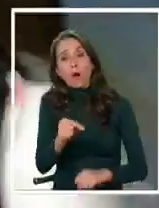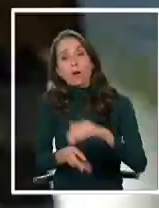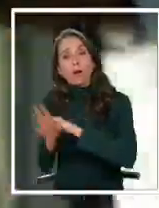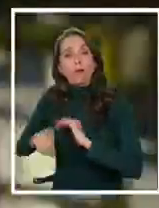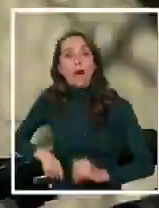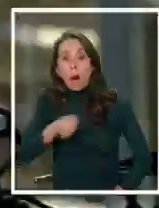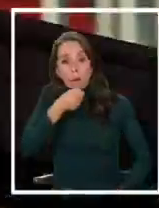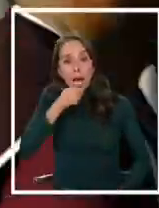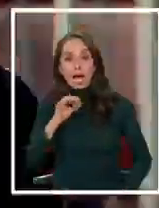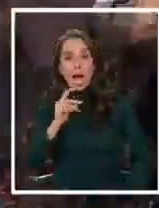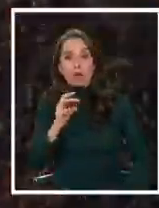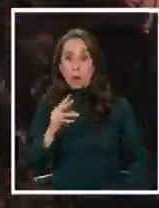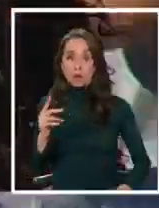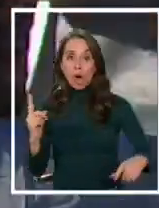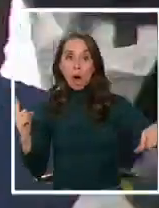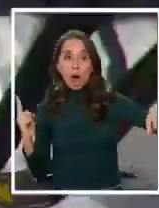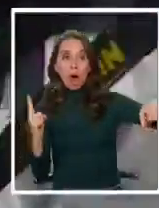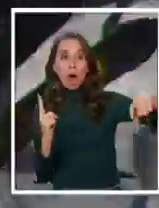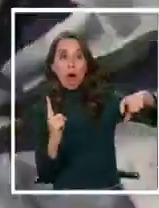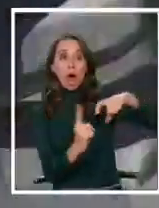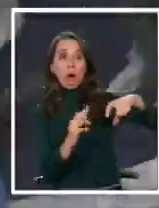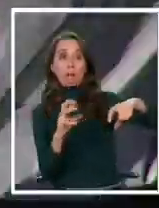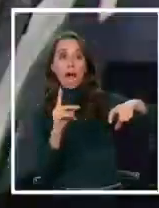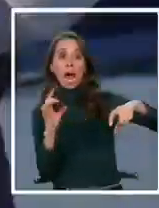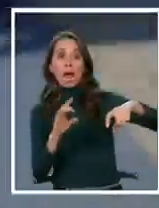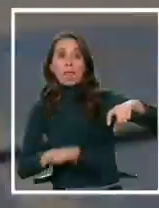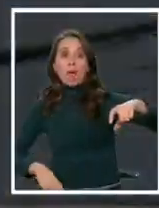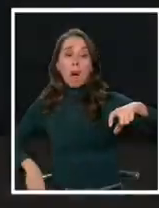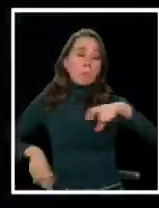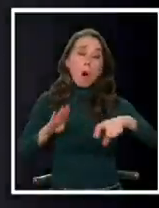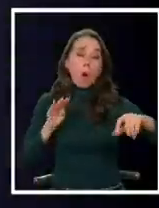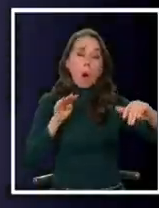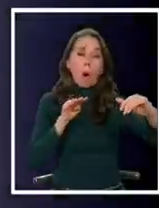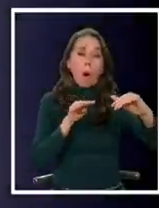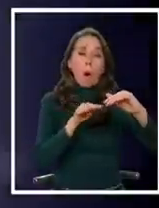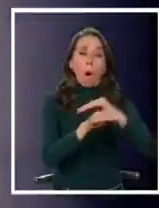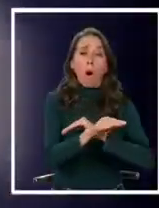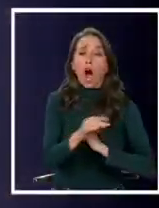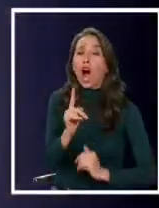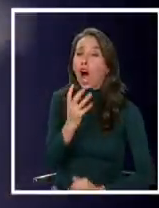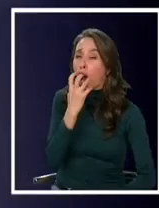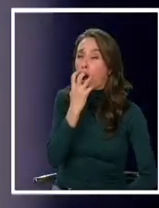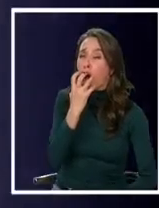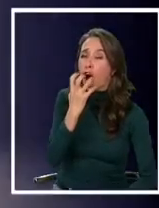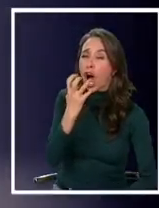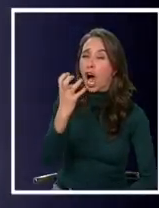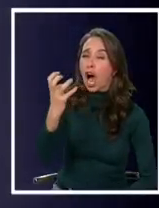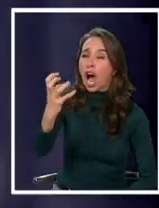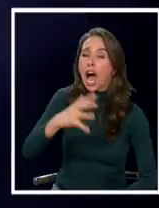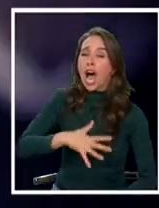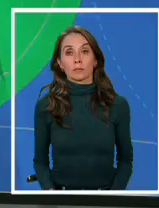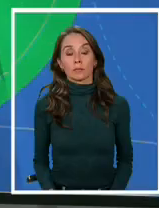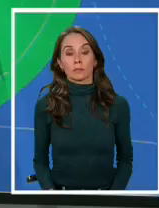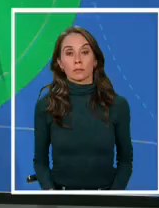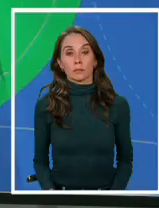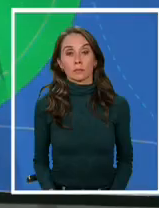y apareció y metió la zurda y no quiero gritar con el